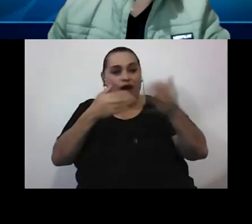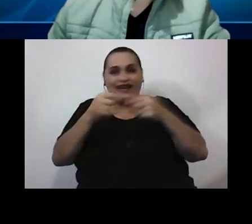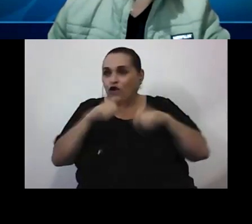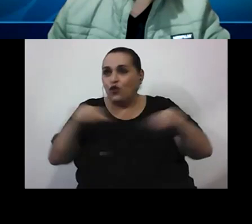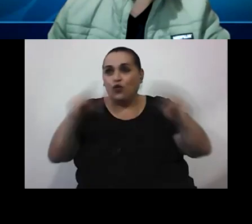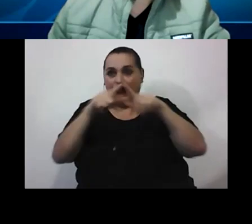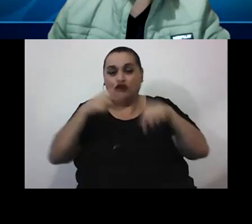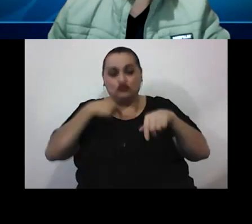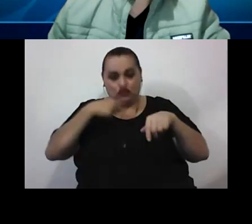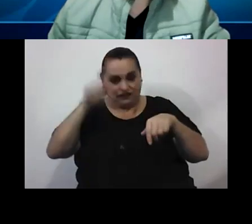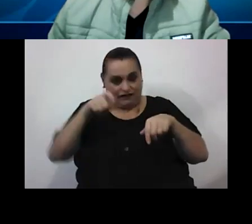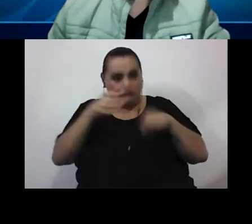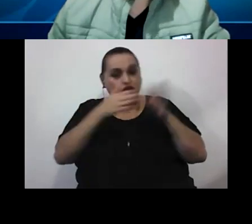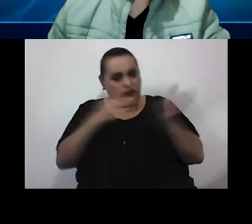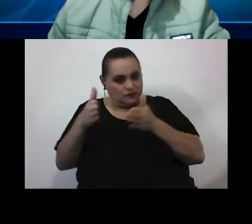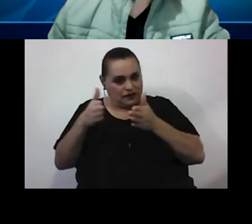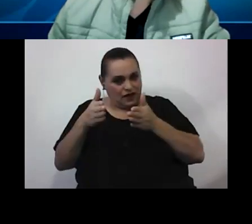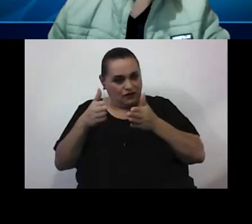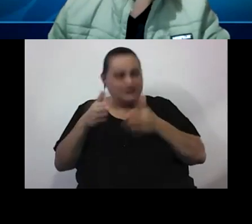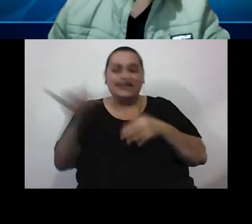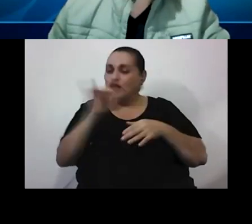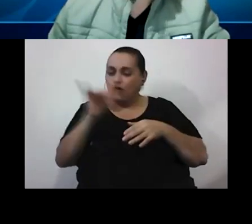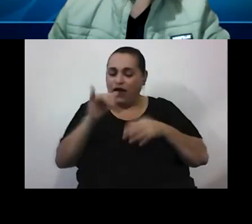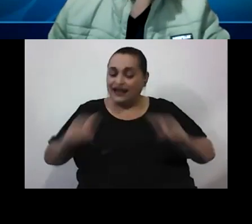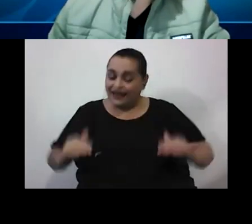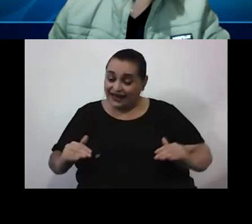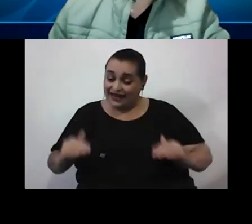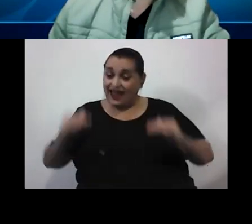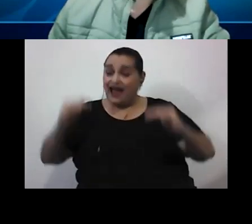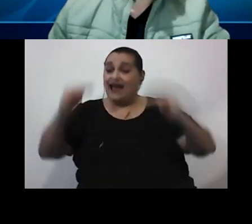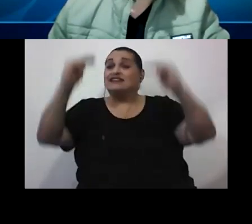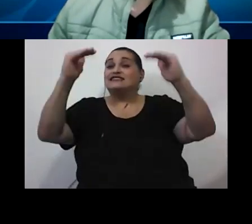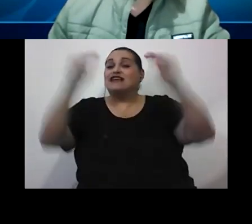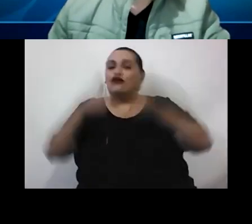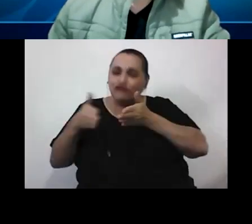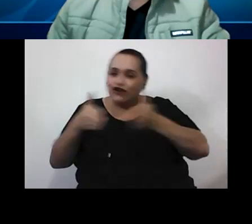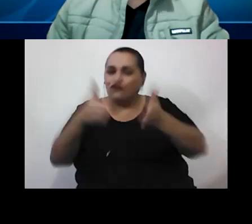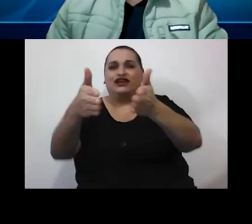estar preparados y la crianza es un recorrido y esa preparación es continua.